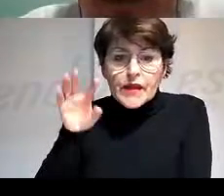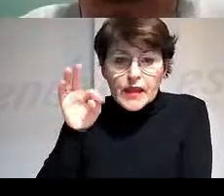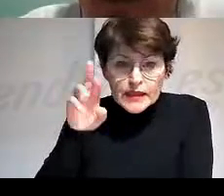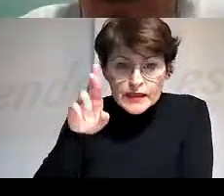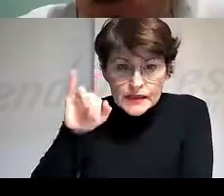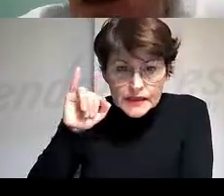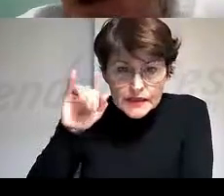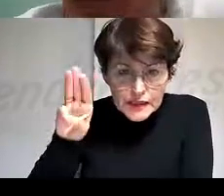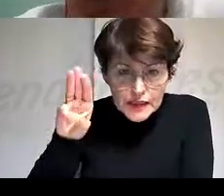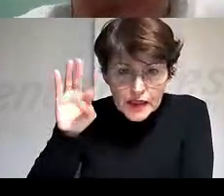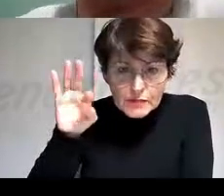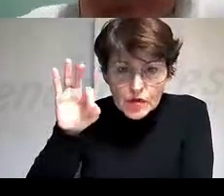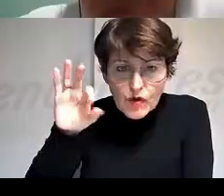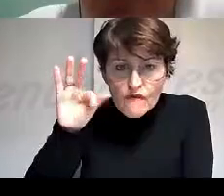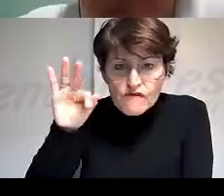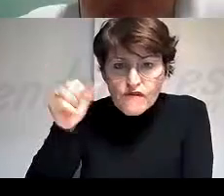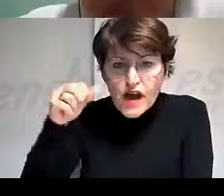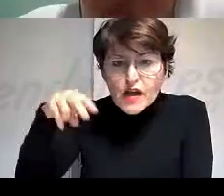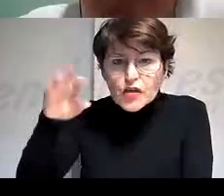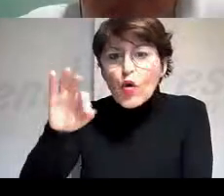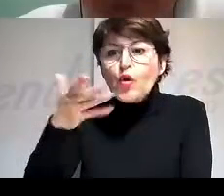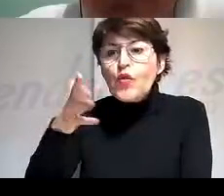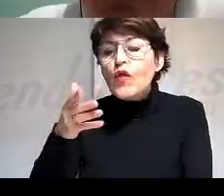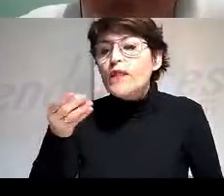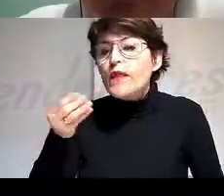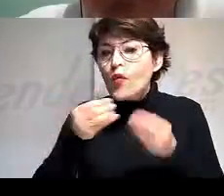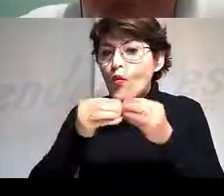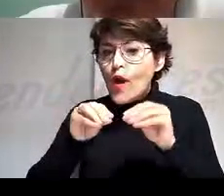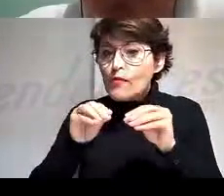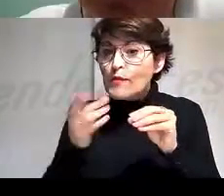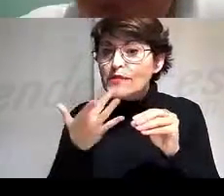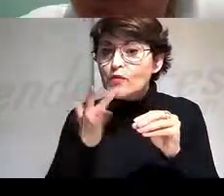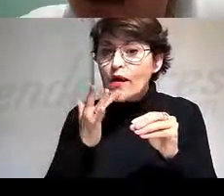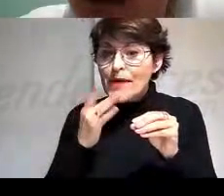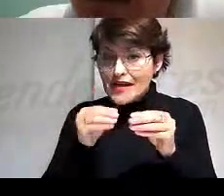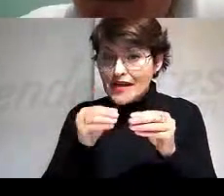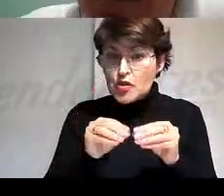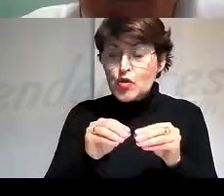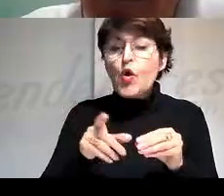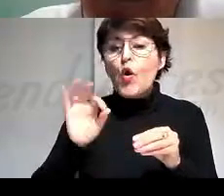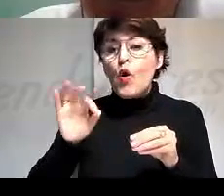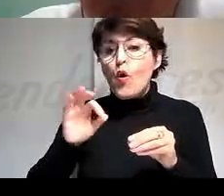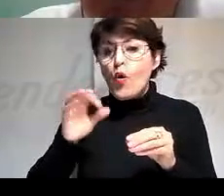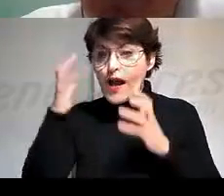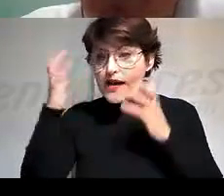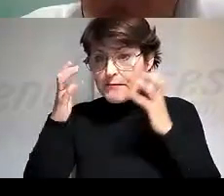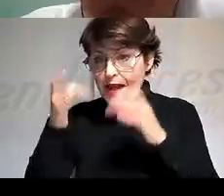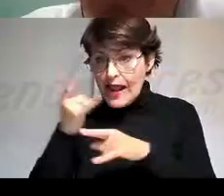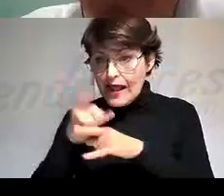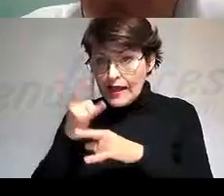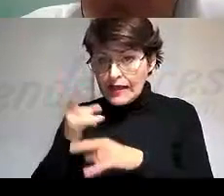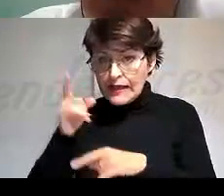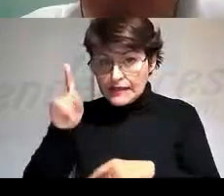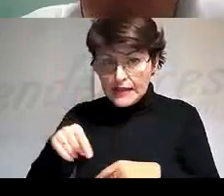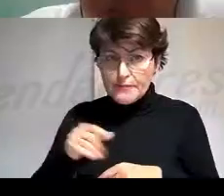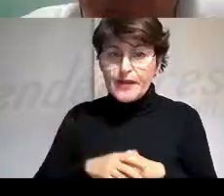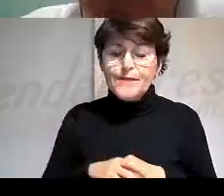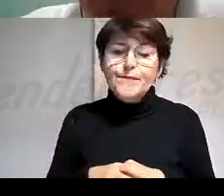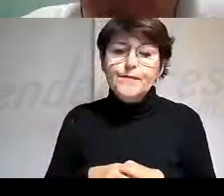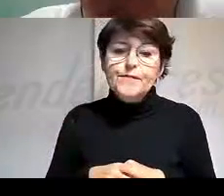encontrar en el huevo, por ejemplo, en la yema de huevo, en la proteína animal en general también lo podemos encontrar. El triptófano sí